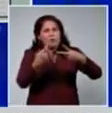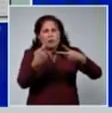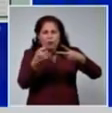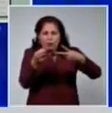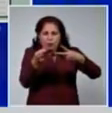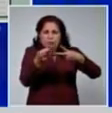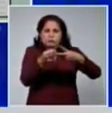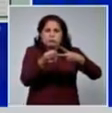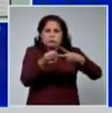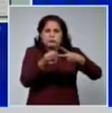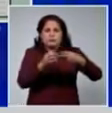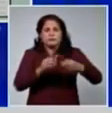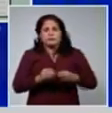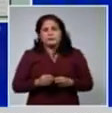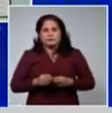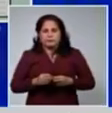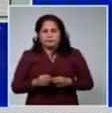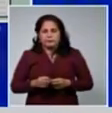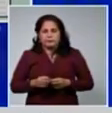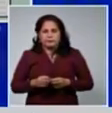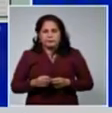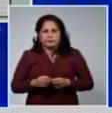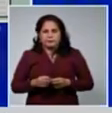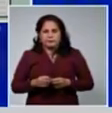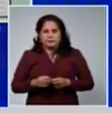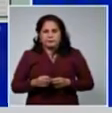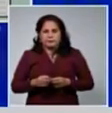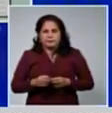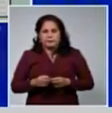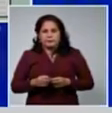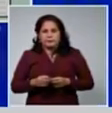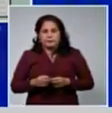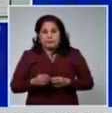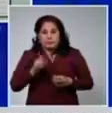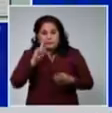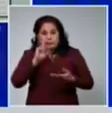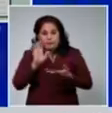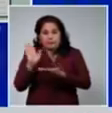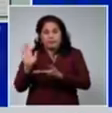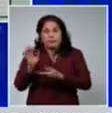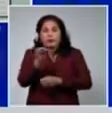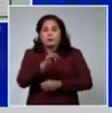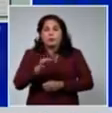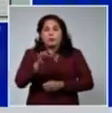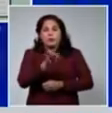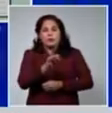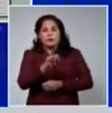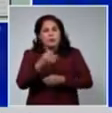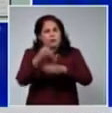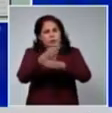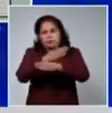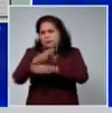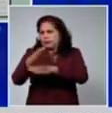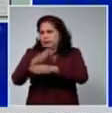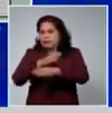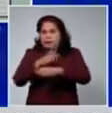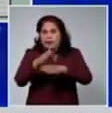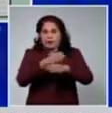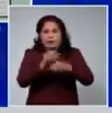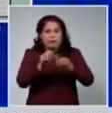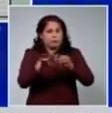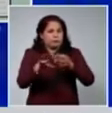con una buena transmisión y ahí tienen ustedes los municipios más afectados